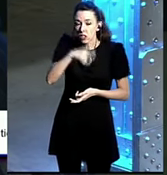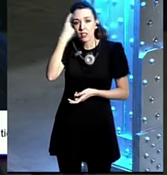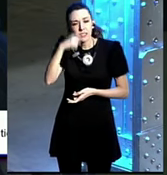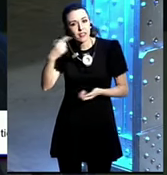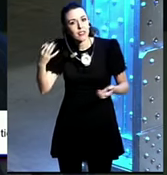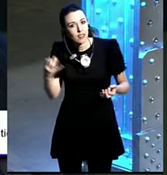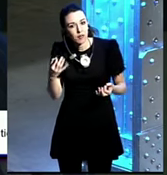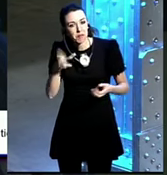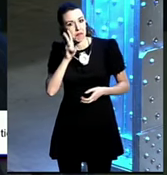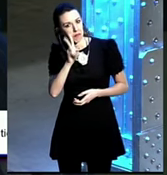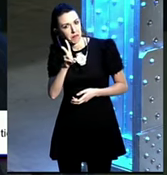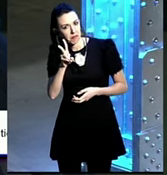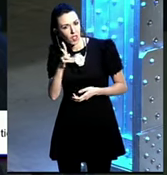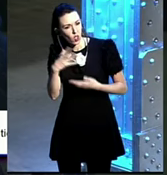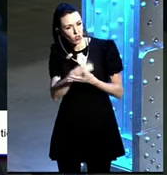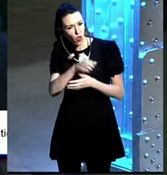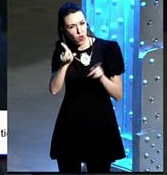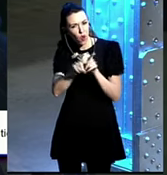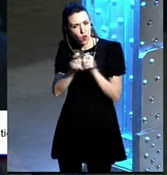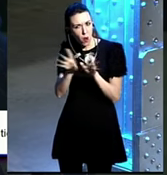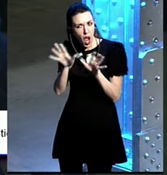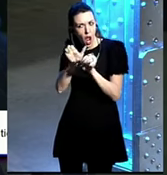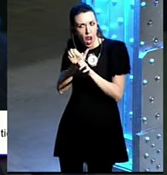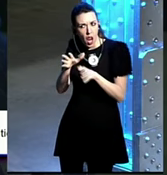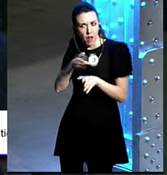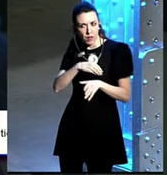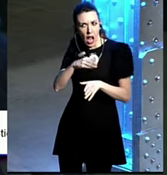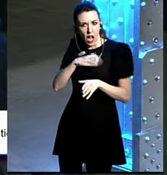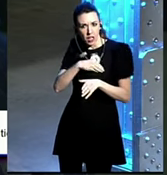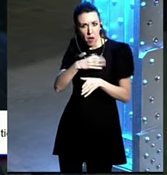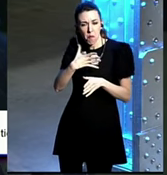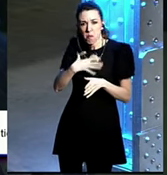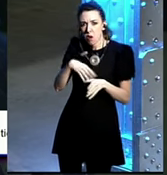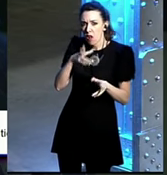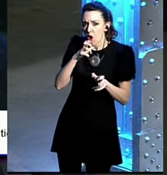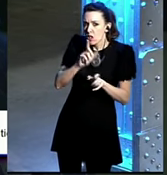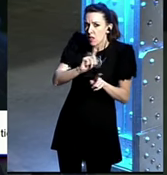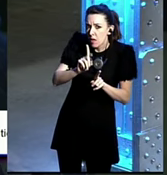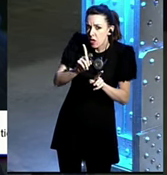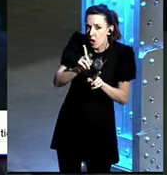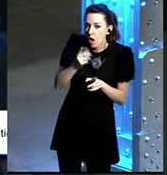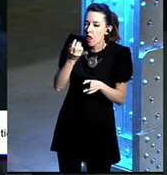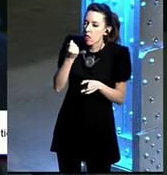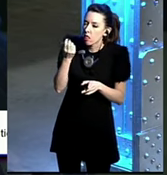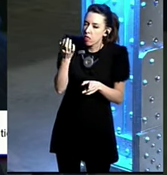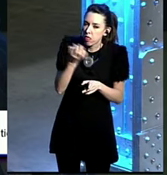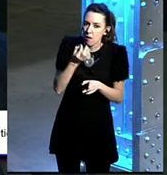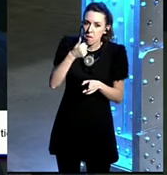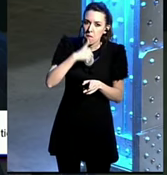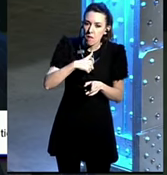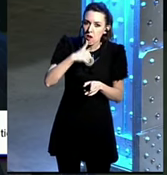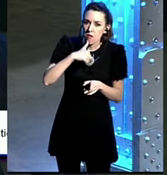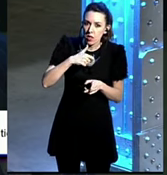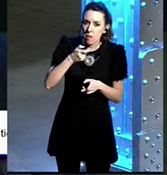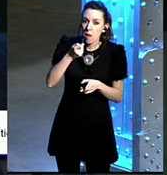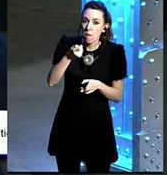¿sabes qué? Veo que todo lo ves bajo una luz muy trágica, pero quizá no sea tan terrible. Hay que ser muy paciente para hacer